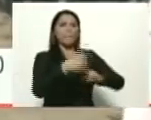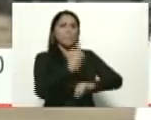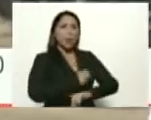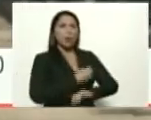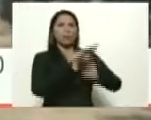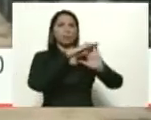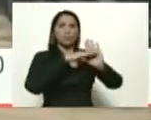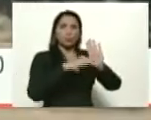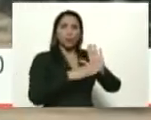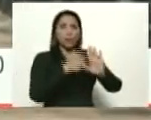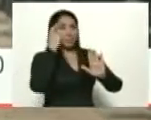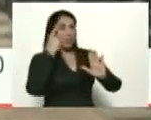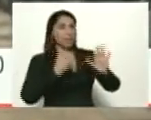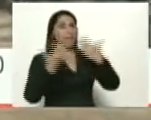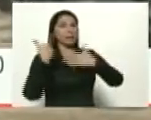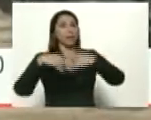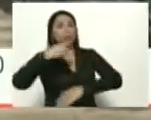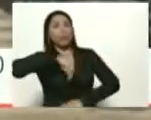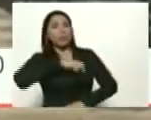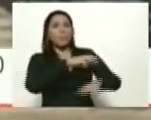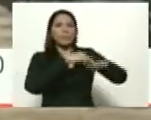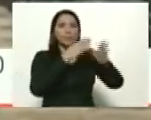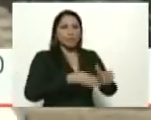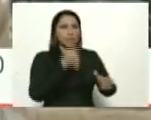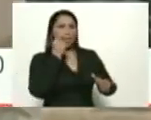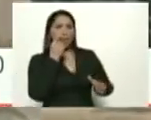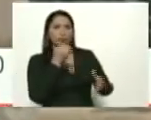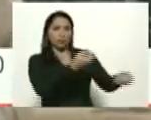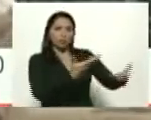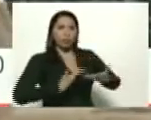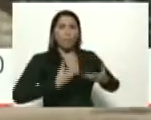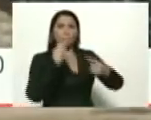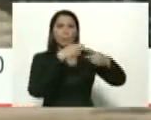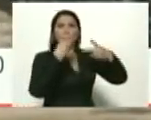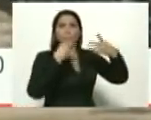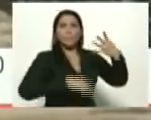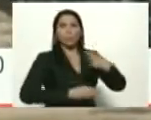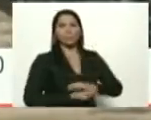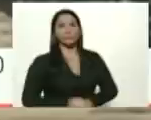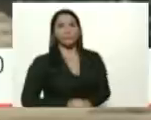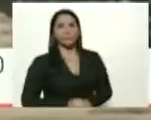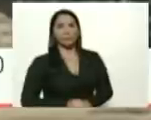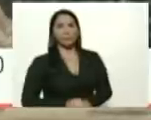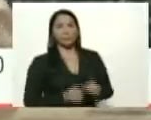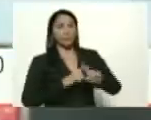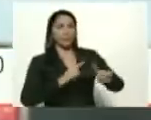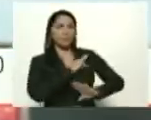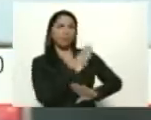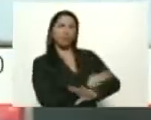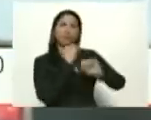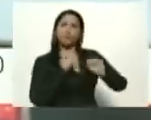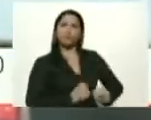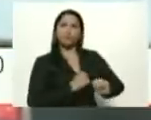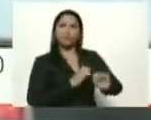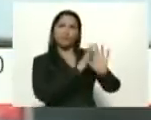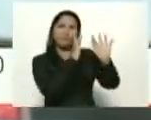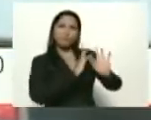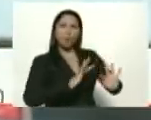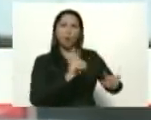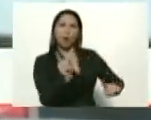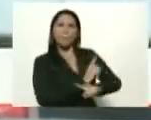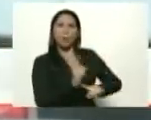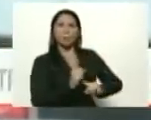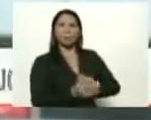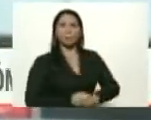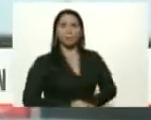dadas en días pasados por nuestro ministro, estamos recibiendo la dotación para fortalecer el mecanizado